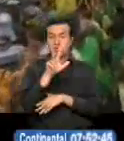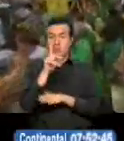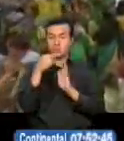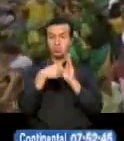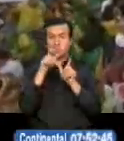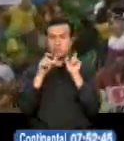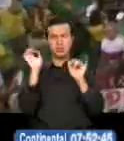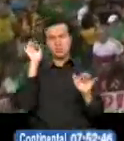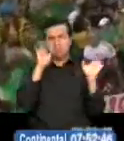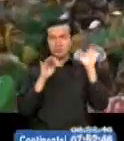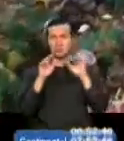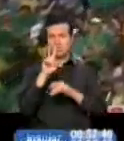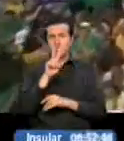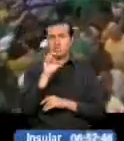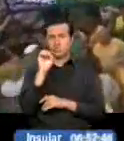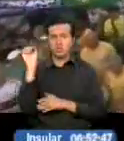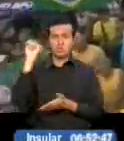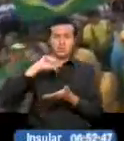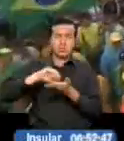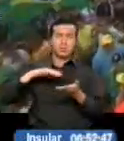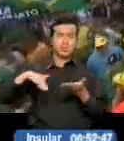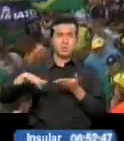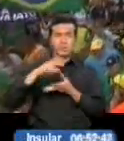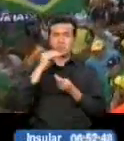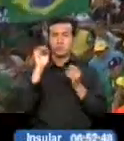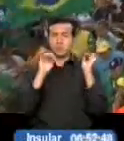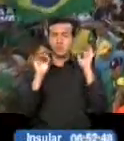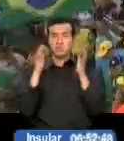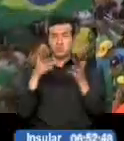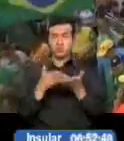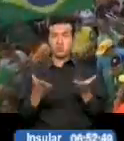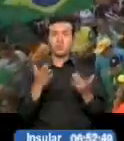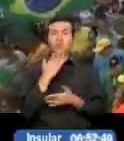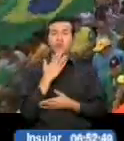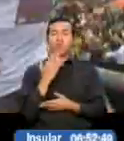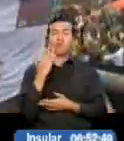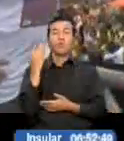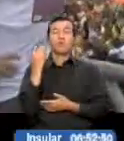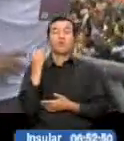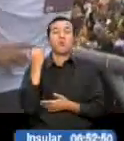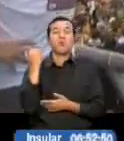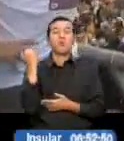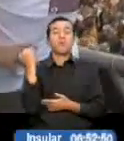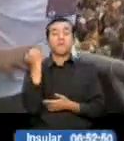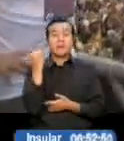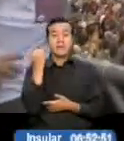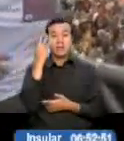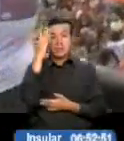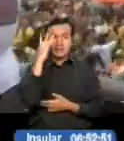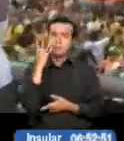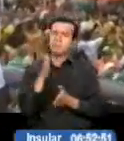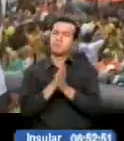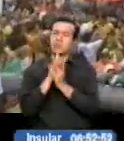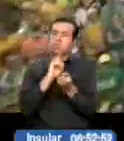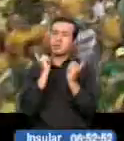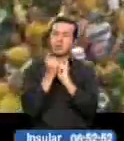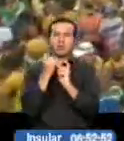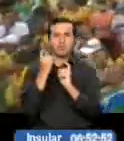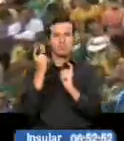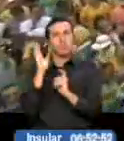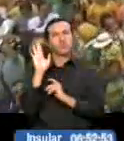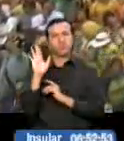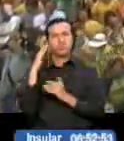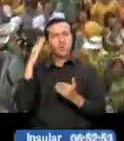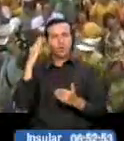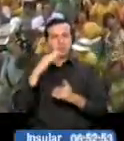se dieron cita en unas 200 ciudades y una marea de personas vestidas con color verde y amarillo exigen un cambio en la situación política. Fanny